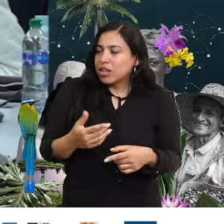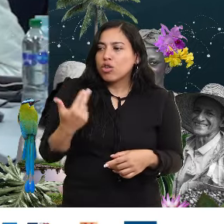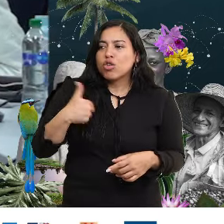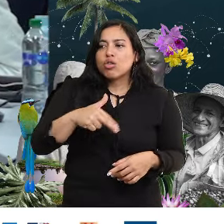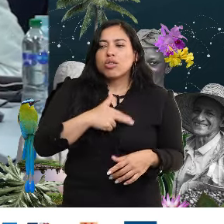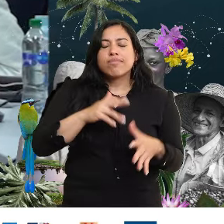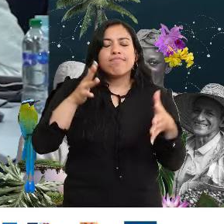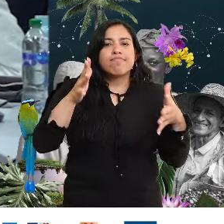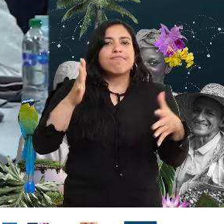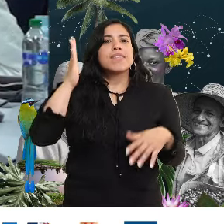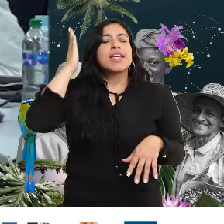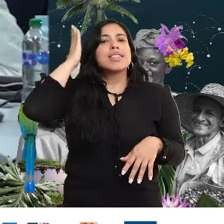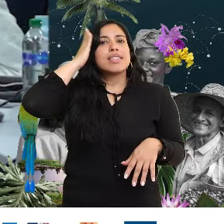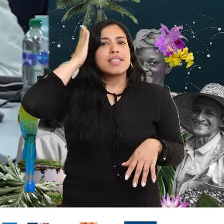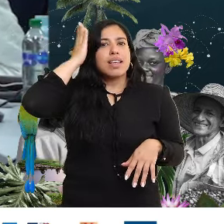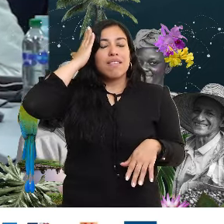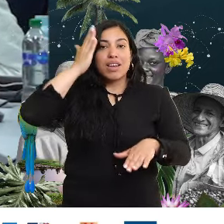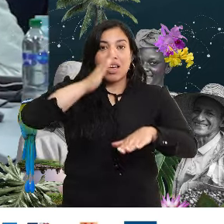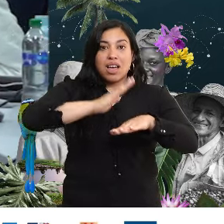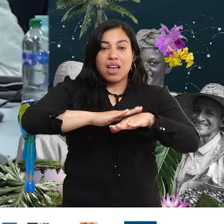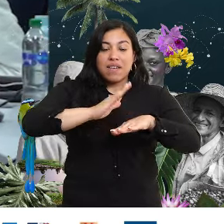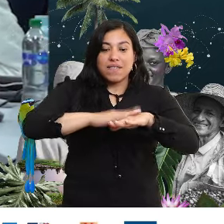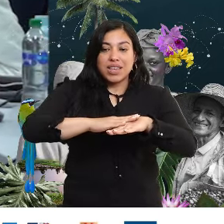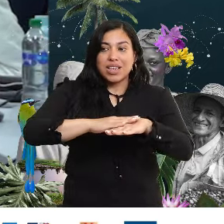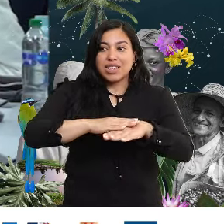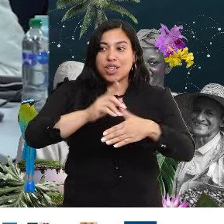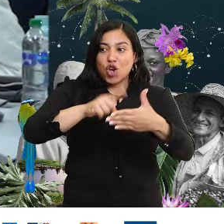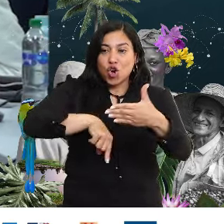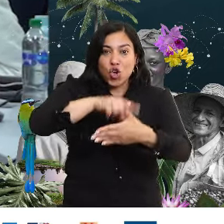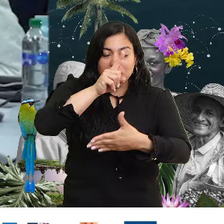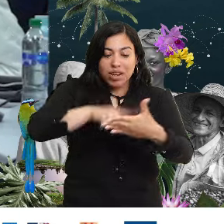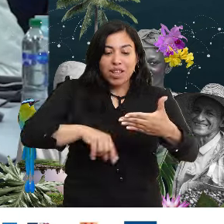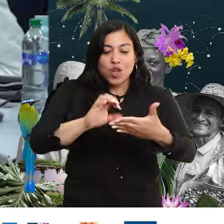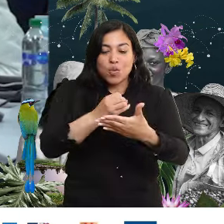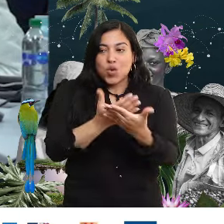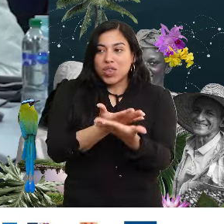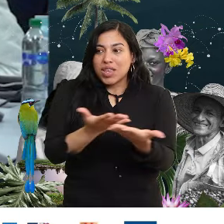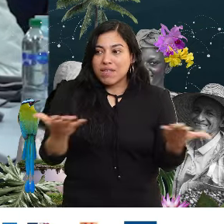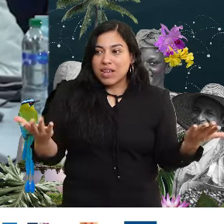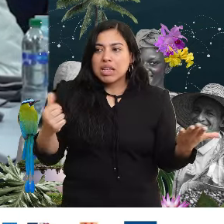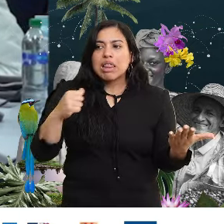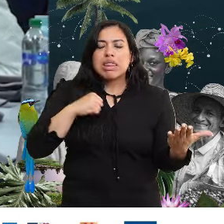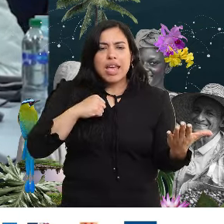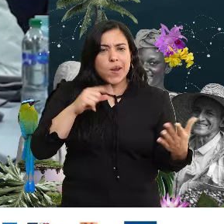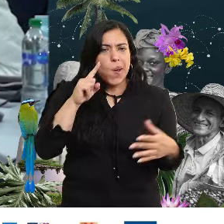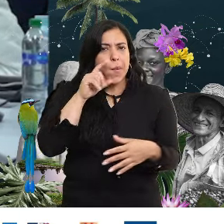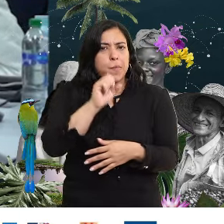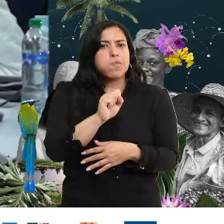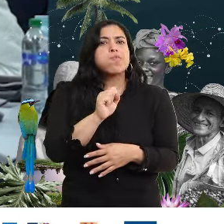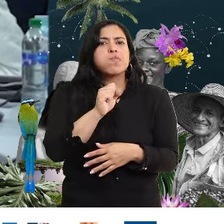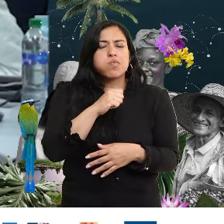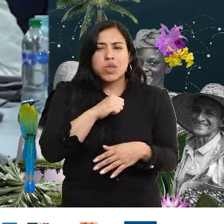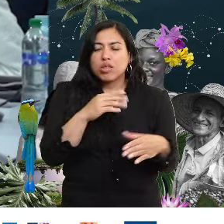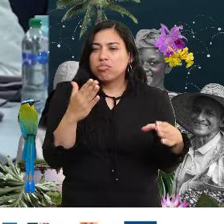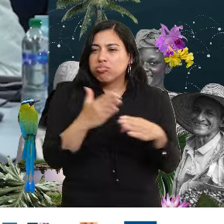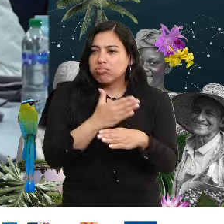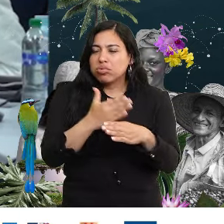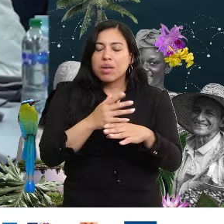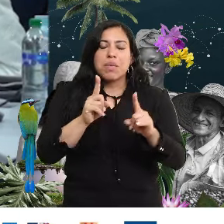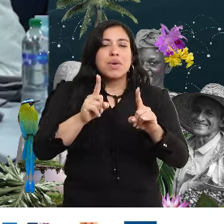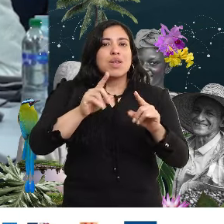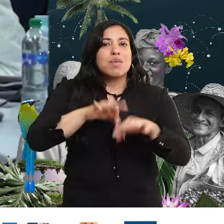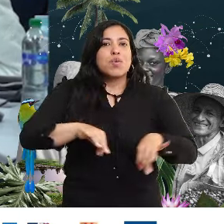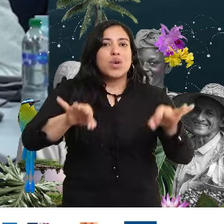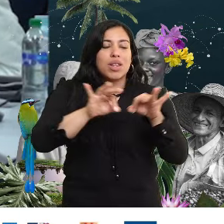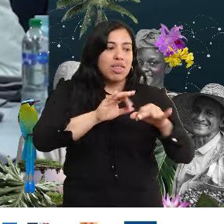reconocer que efectivamente la biodiversidad y la conservación de la biodiversidad tiene esa conexión con conflicto y con paz en